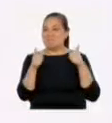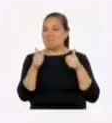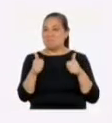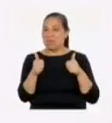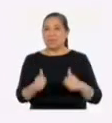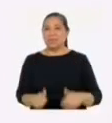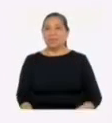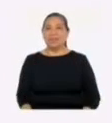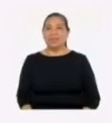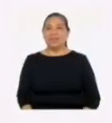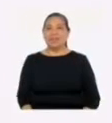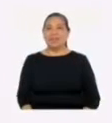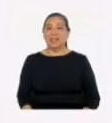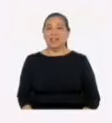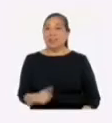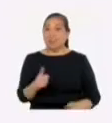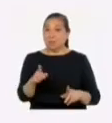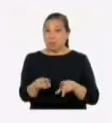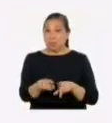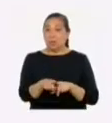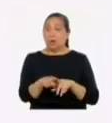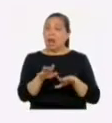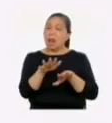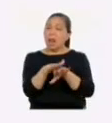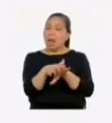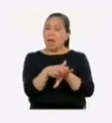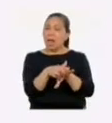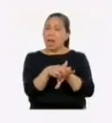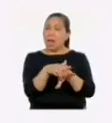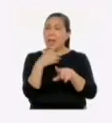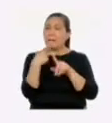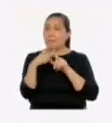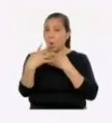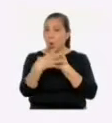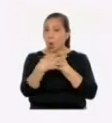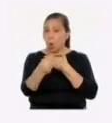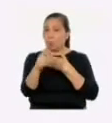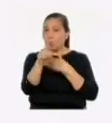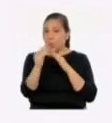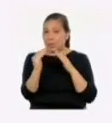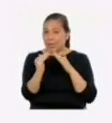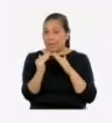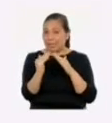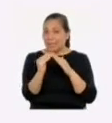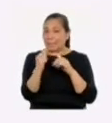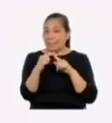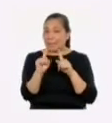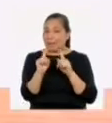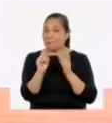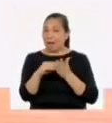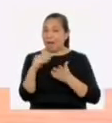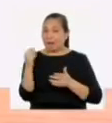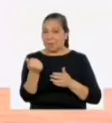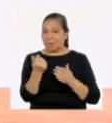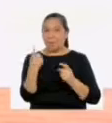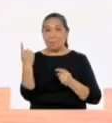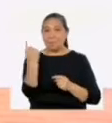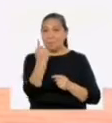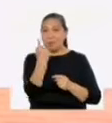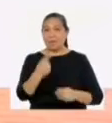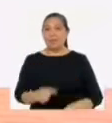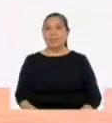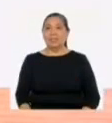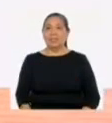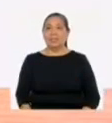Muy bien, ahora voy a ir haciendo el ejercicio lentamente. Tú lo vas a repetir en casa y luego lo vamos a hacer un poco más rápido.